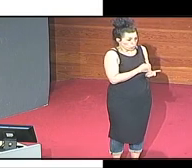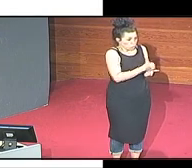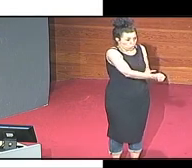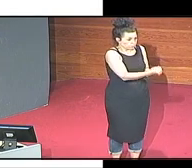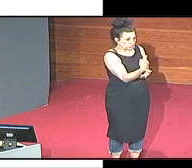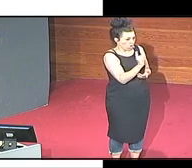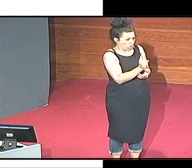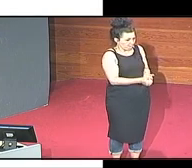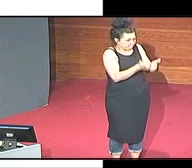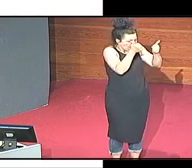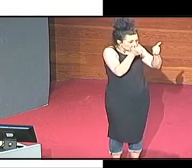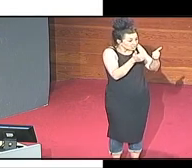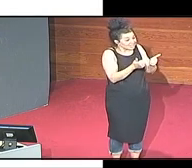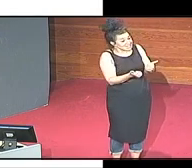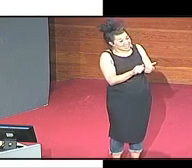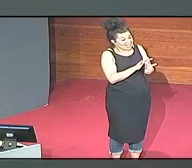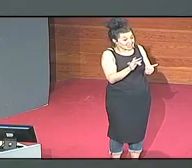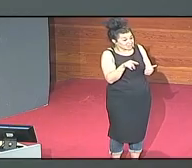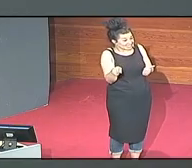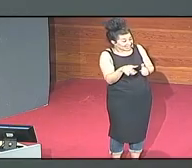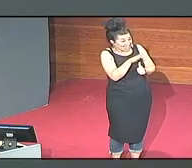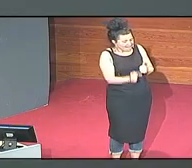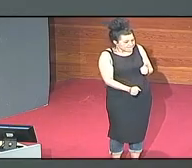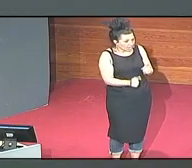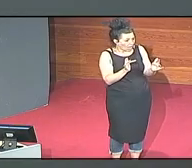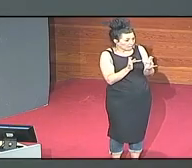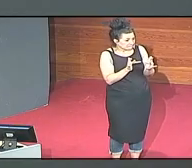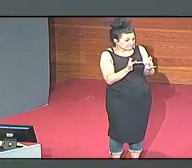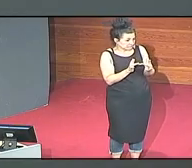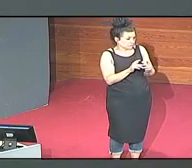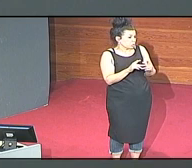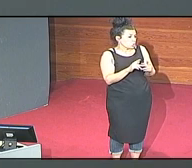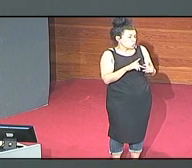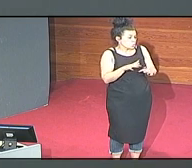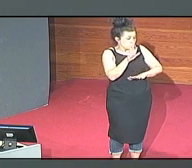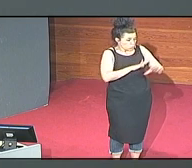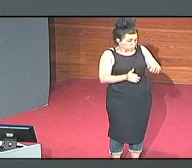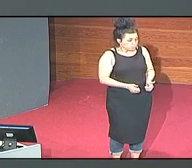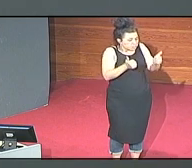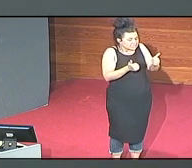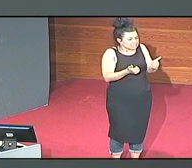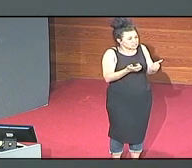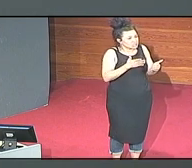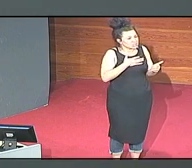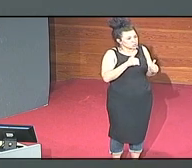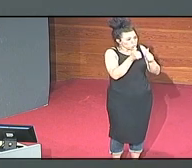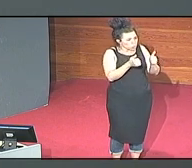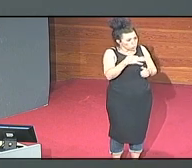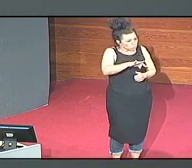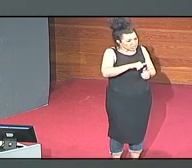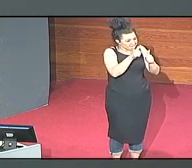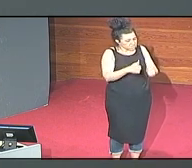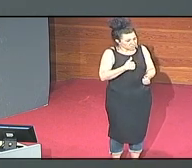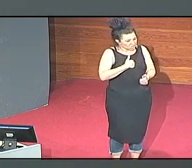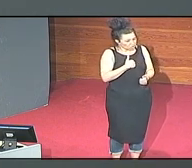conexiones son más complicados así que la única forma que yo entiendo mi trabajo y creo que la